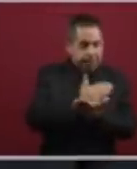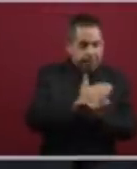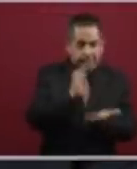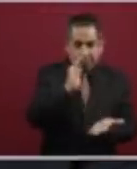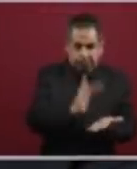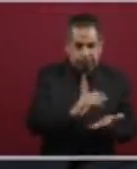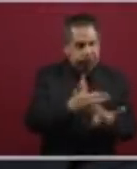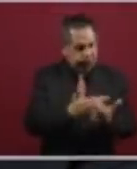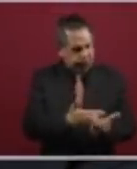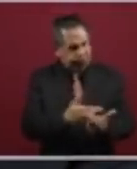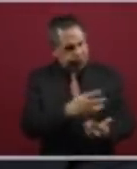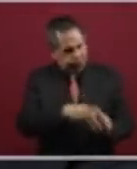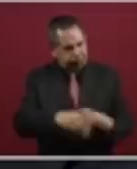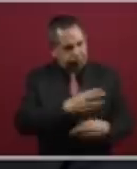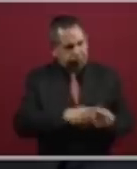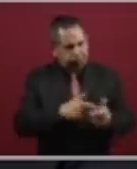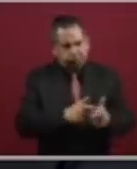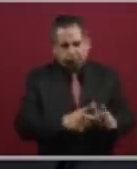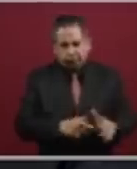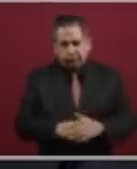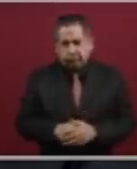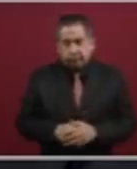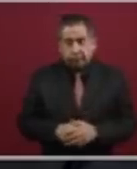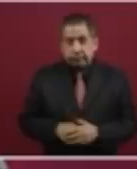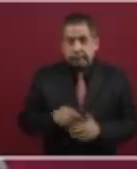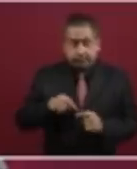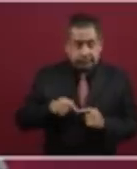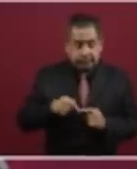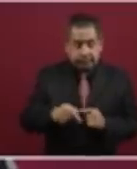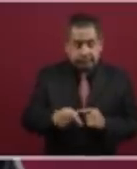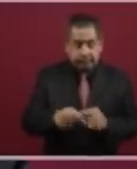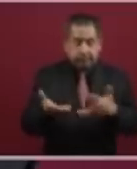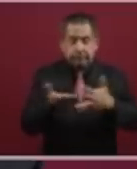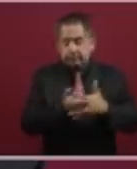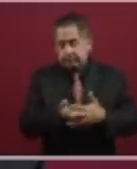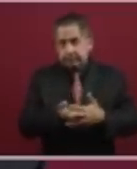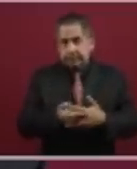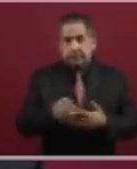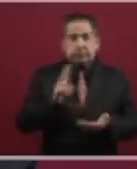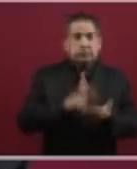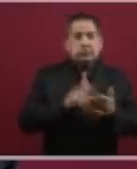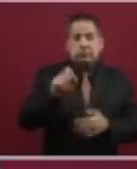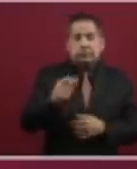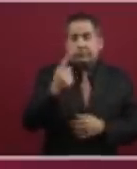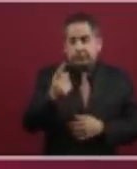suficientes hasta la mitad del gobierno, para que Pemex,